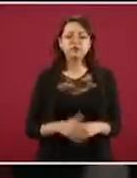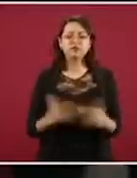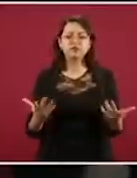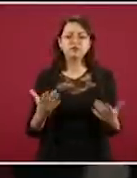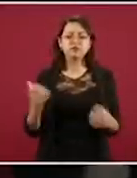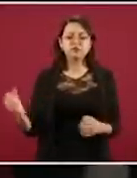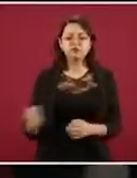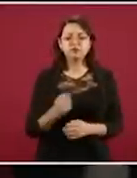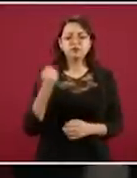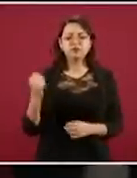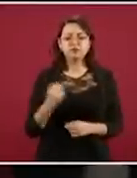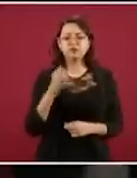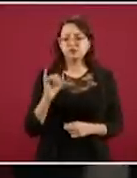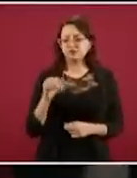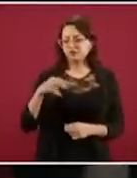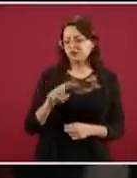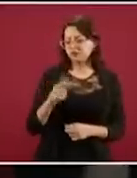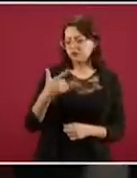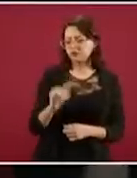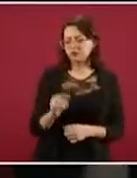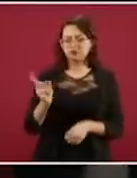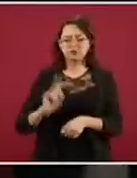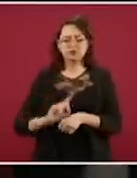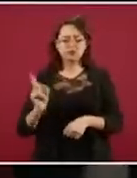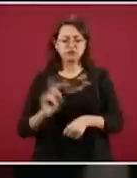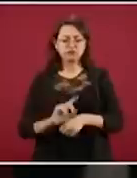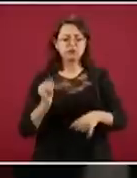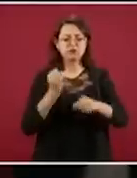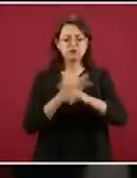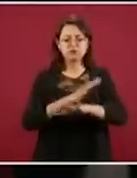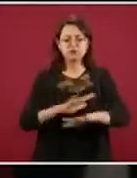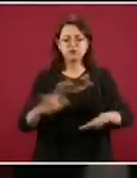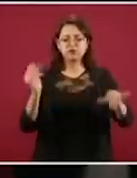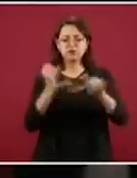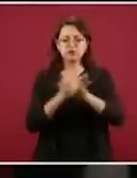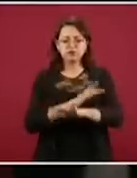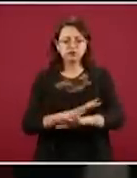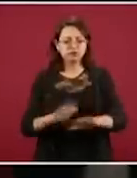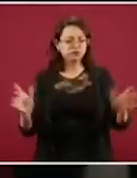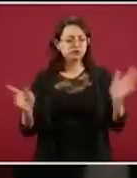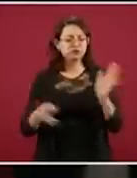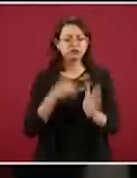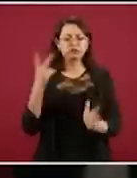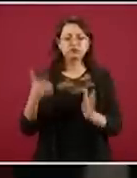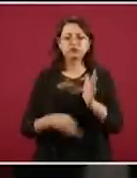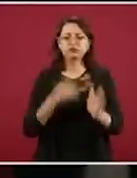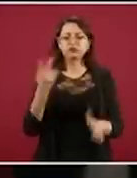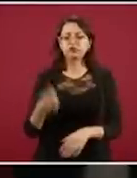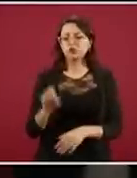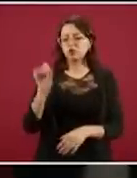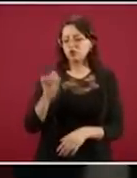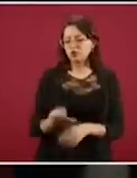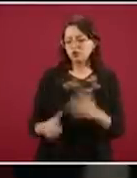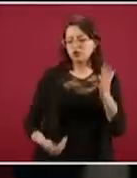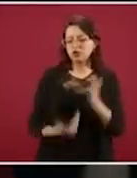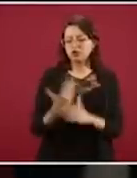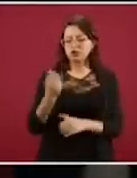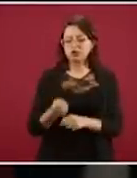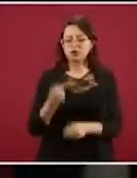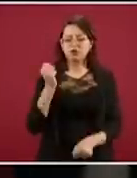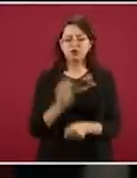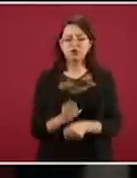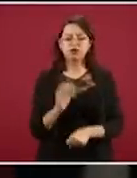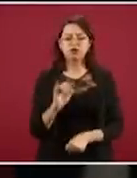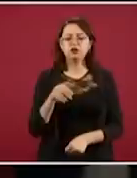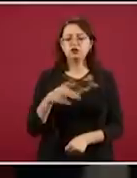muy activos y dan información a diario de varios indicadores. Hoy publicaron muy temprano el